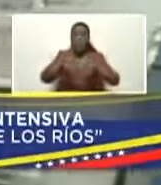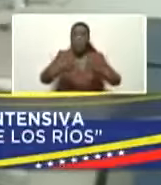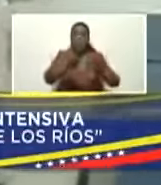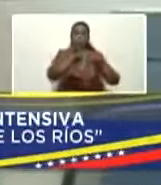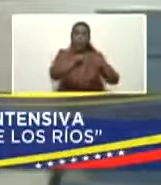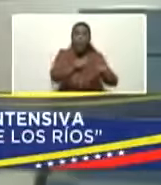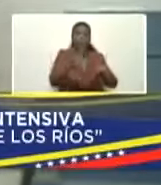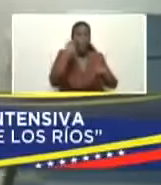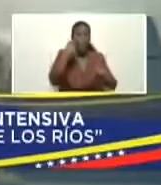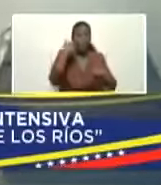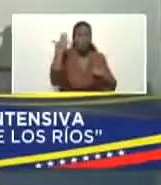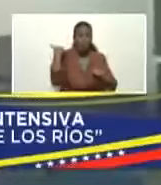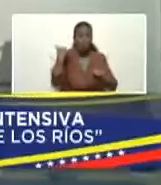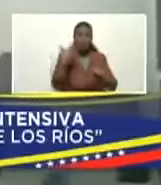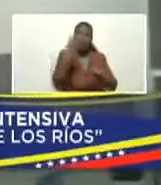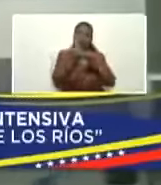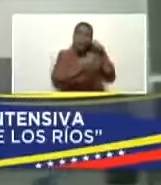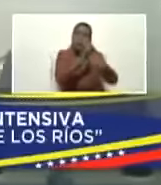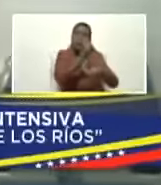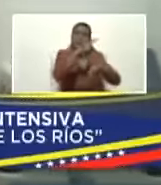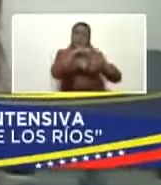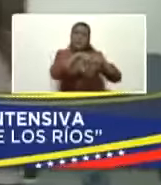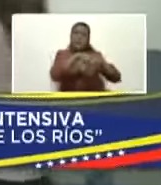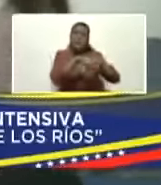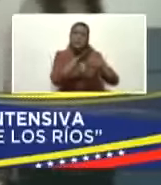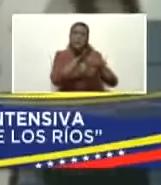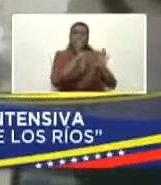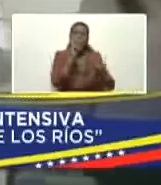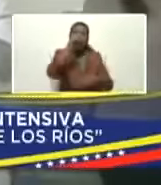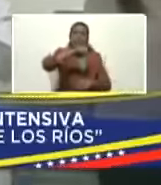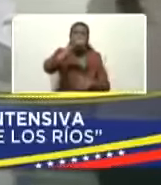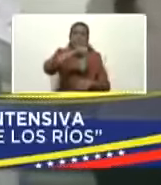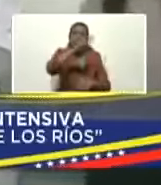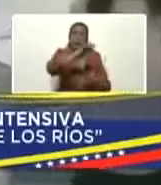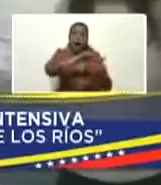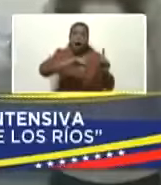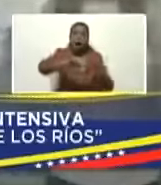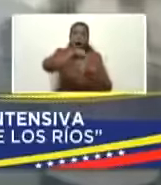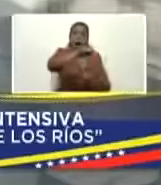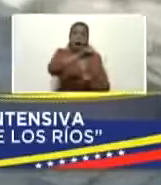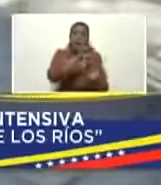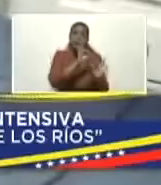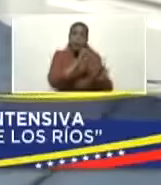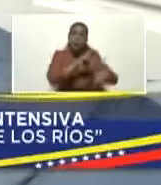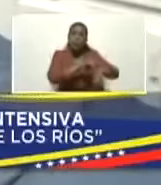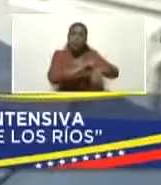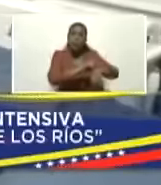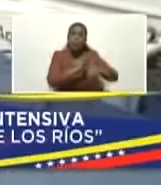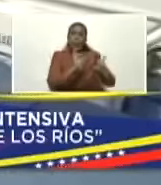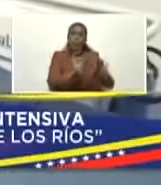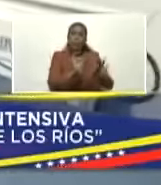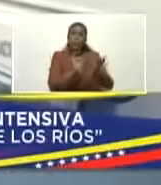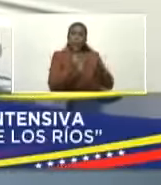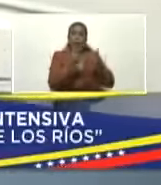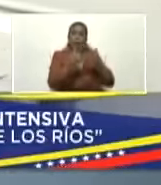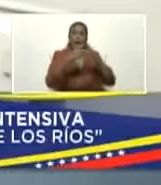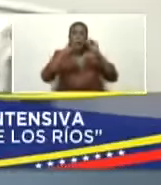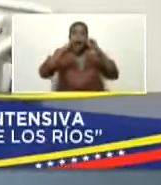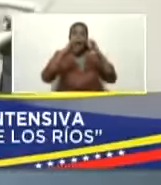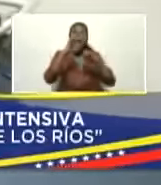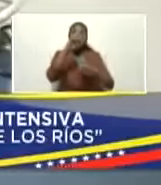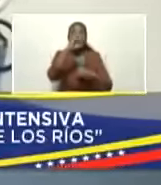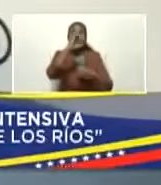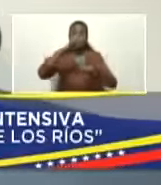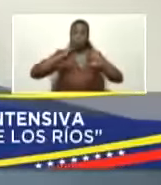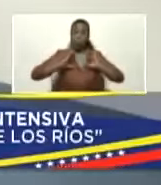cupo donde nosotros hacemos a los niños que requieren en el área de terapia intensiva una diálisis de emergencia.